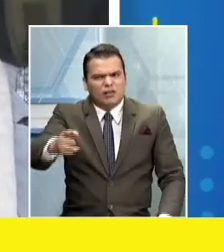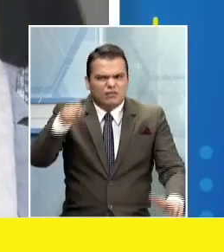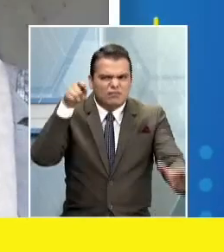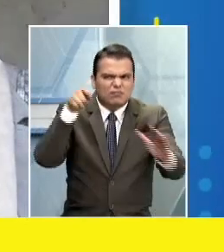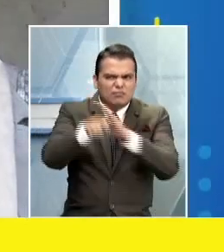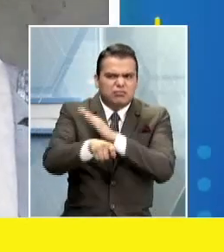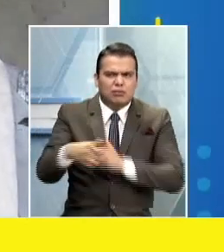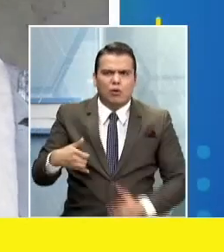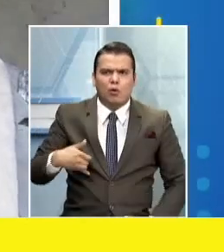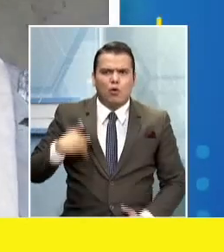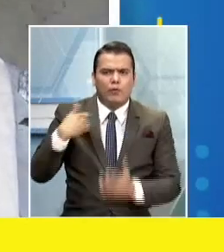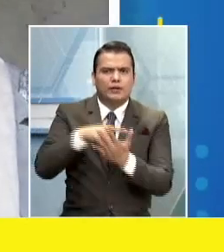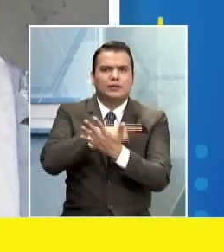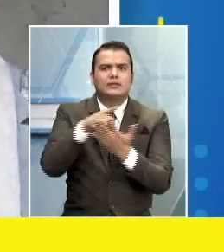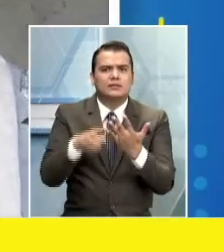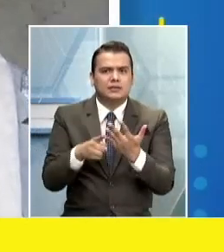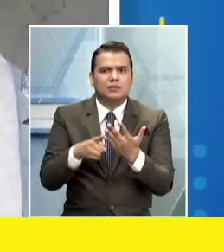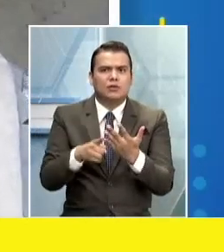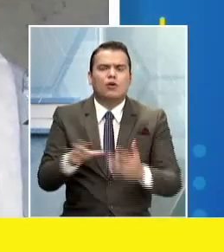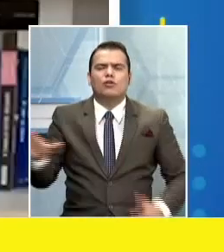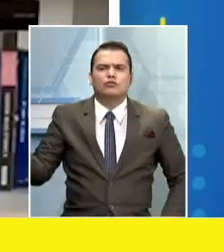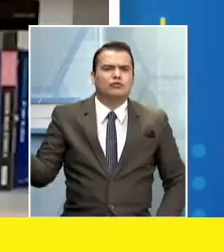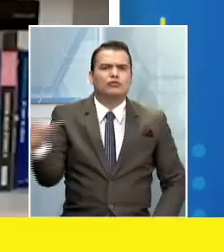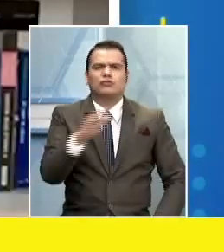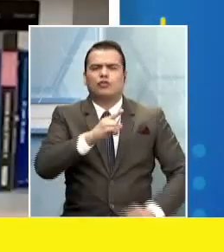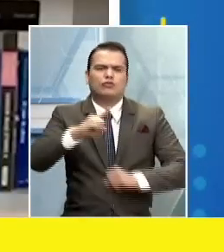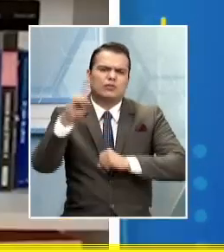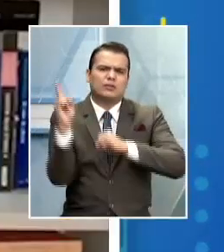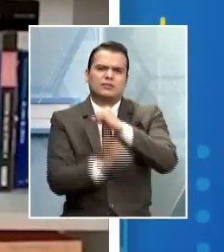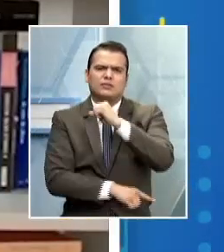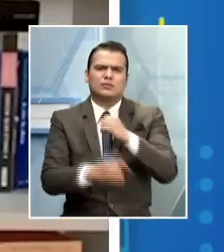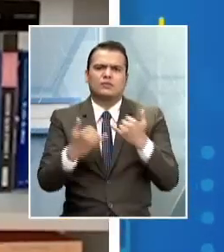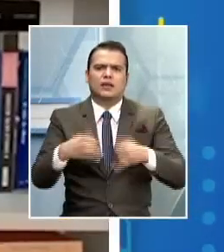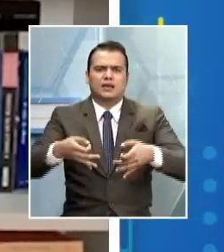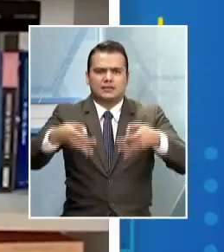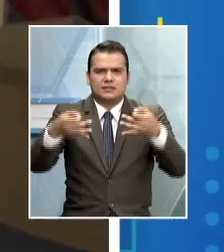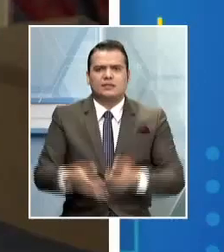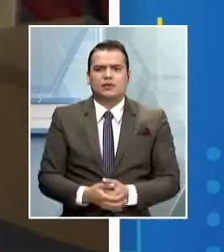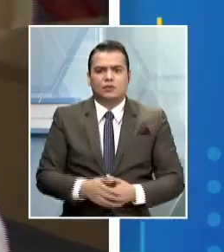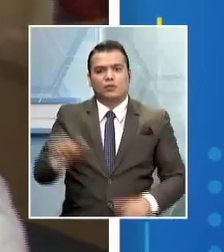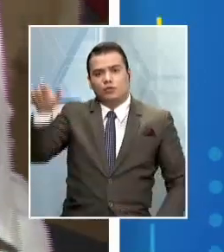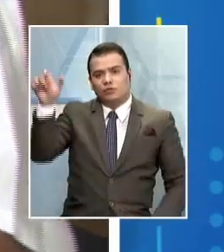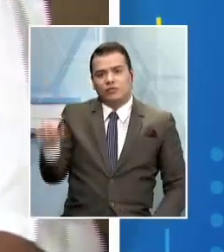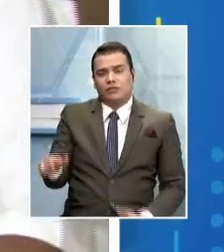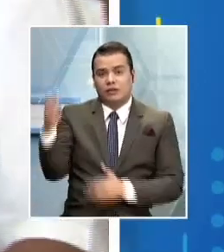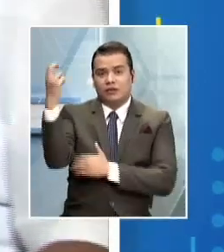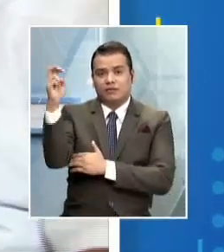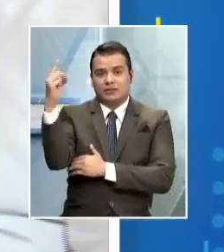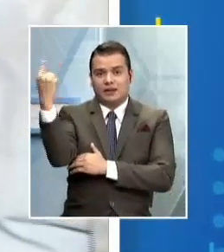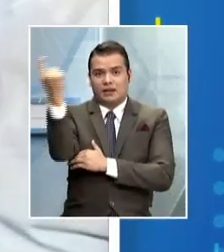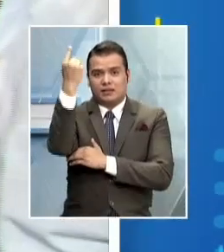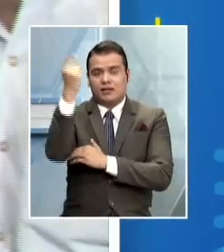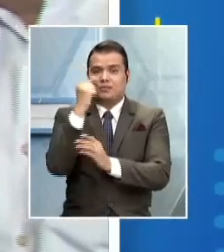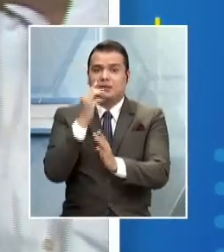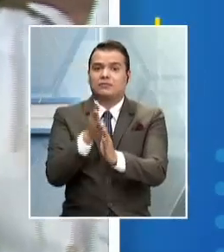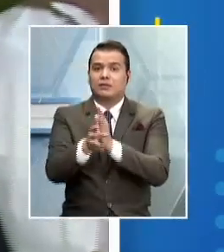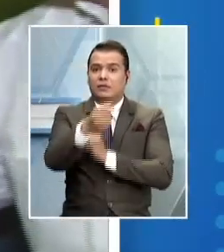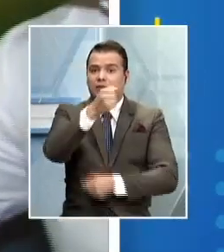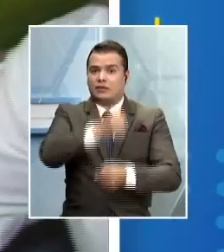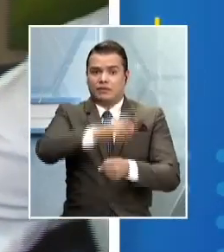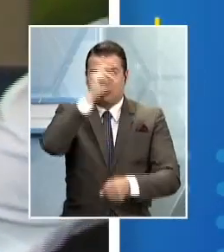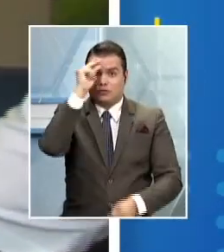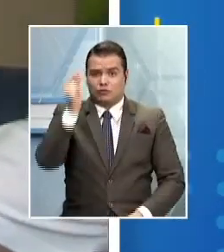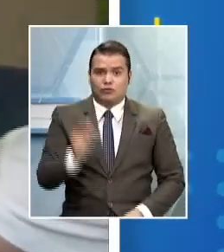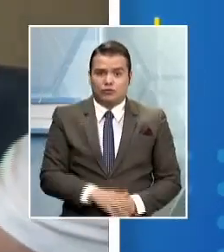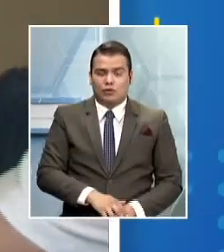los 5 jóvenes van a responder ante la justicia. El fiscal general reconoció precisamente su trabajo contra la delincuencia. Me duele